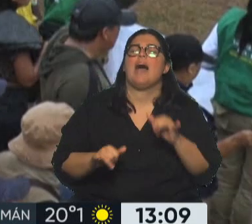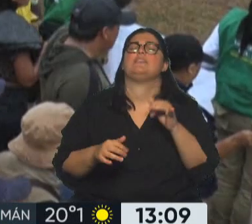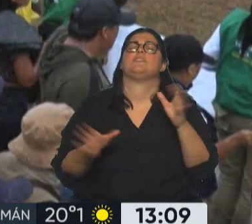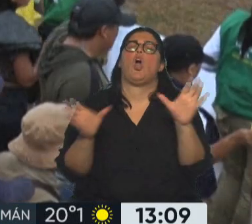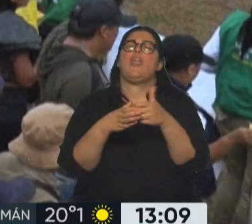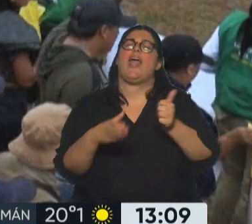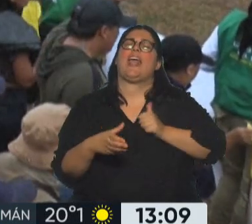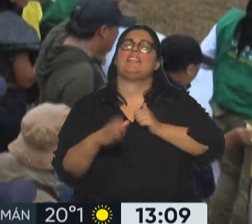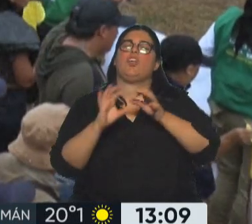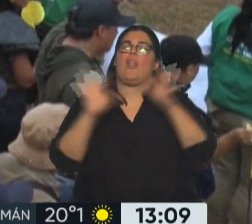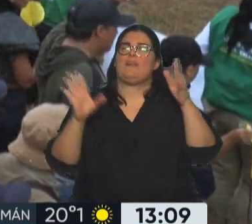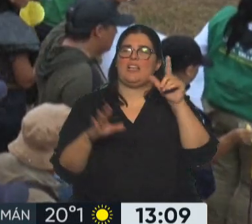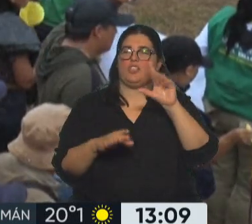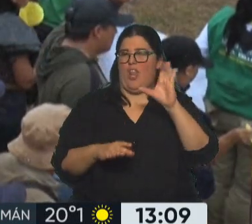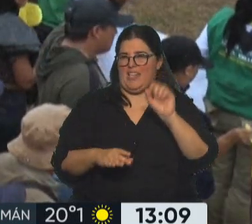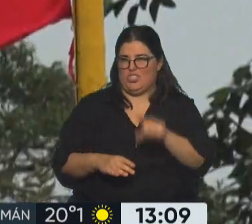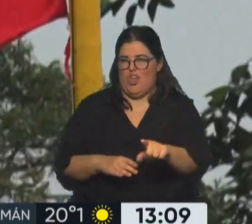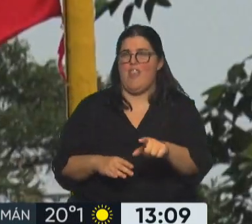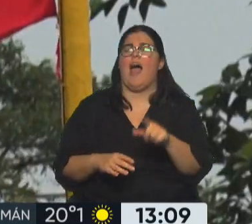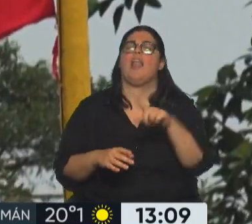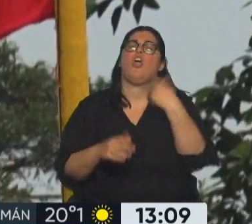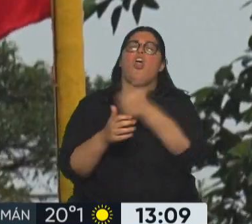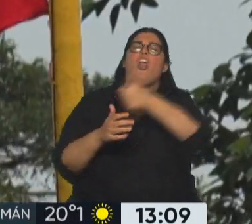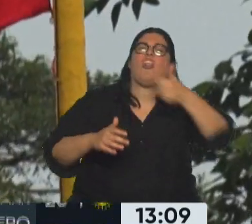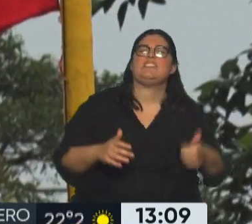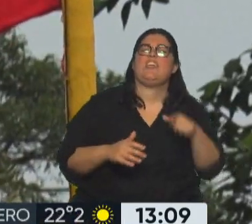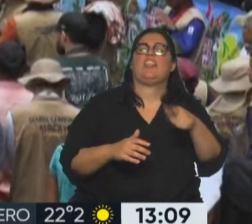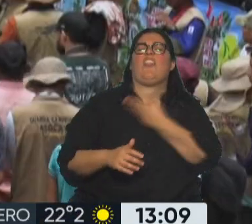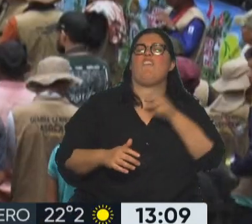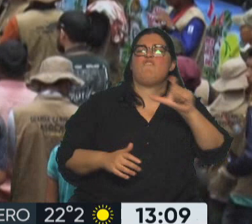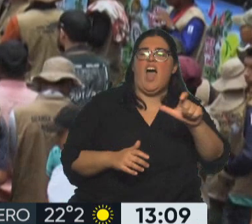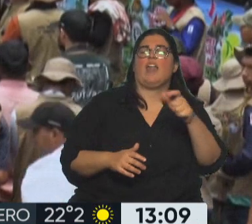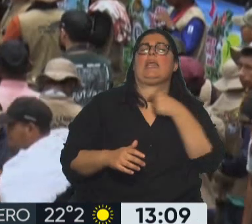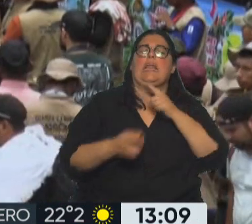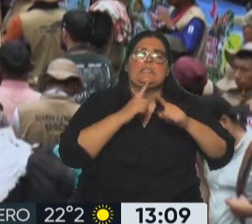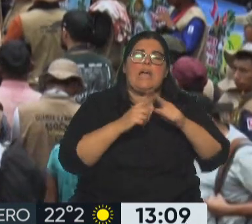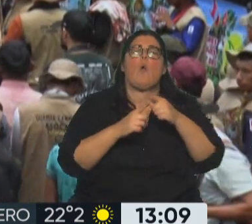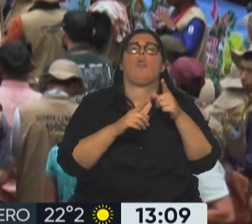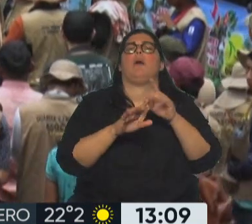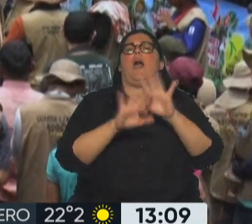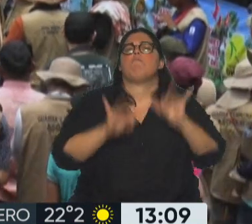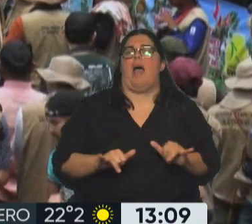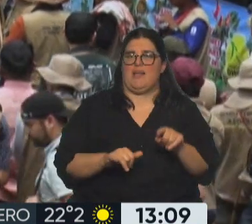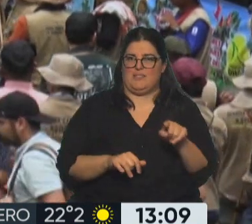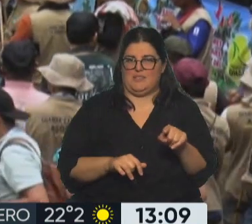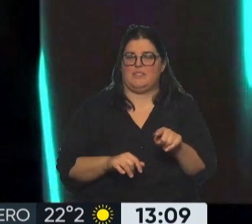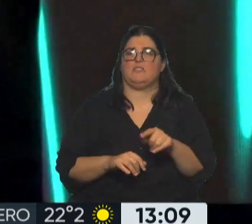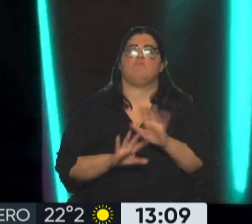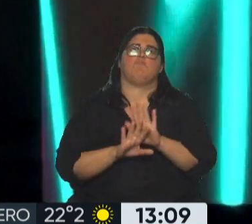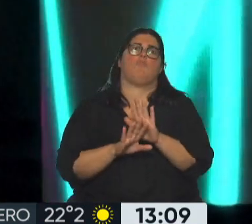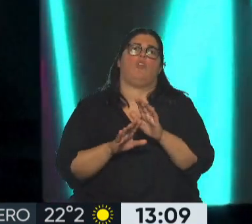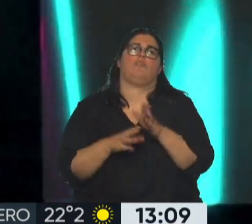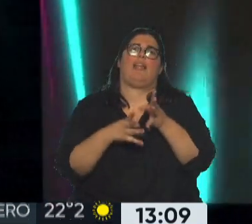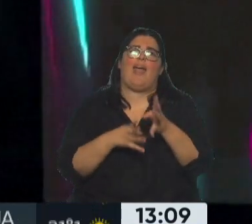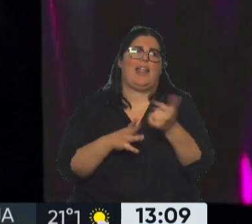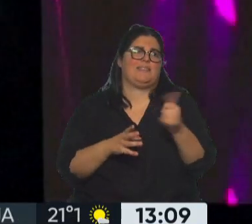Liberación Nacional y los sectores disidentes de la FARC, para terminar con los conflictos armados que se repiten desde hace 60 años.